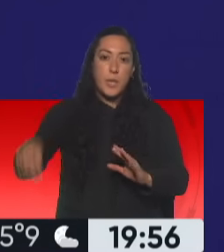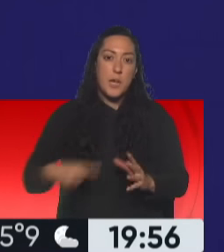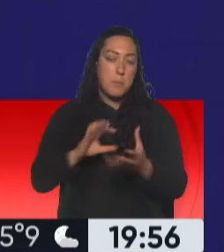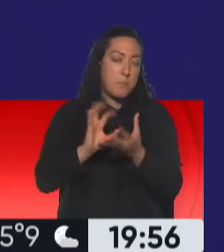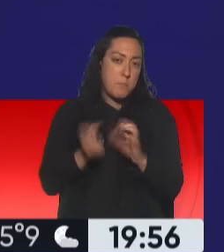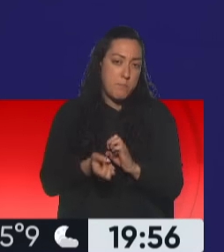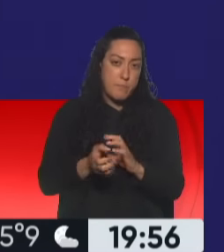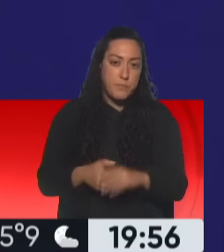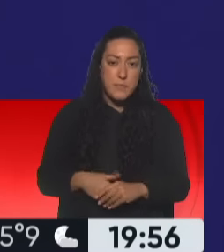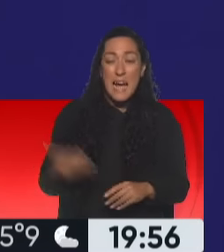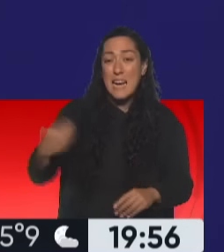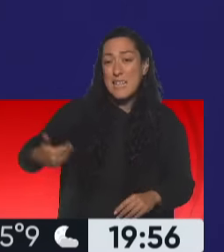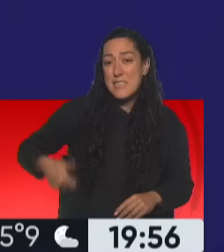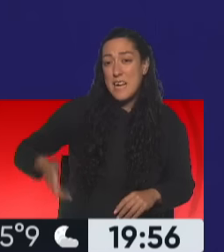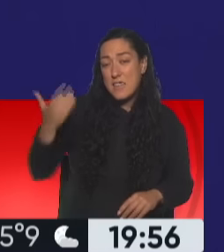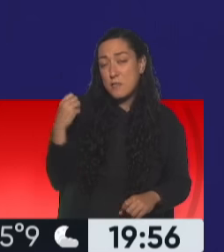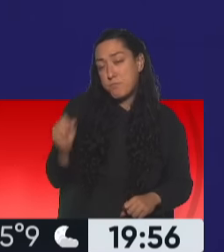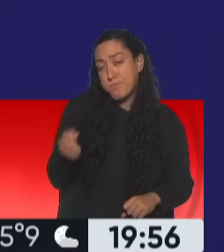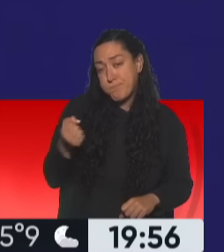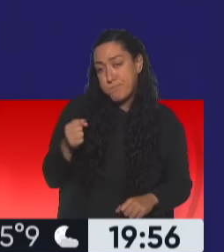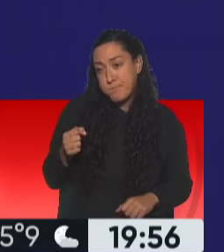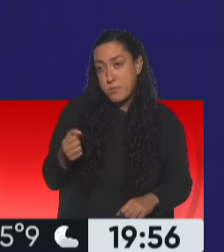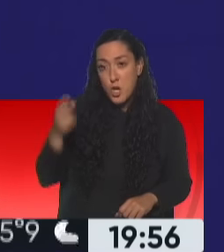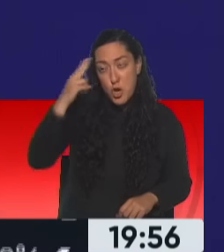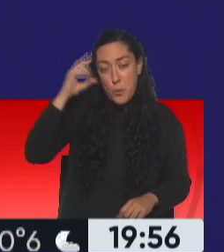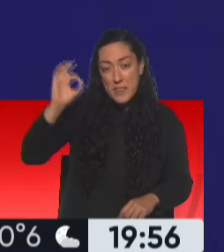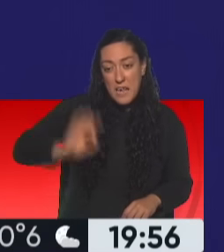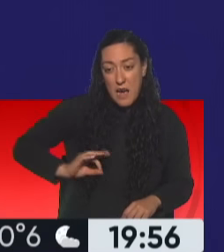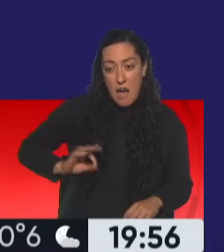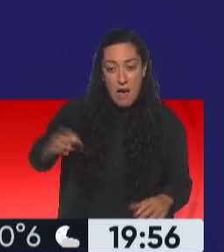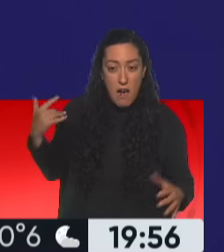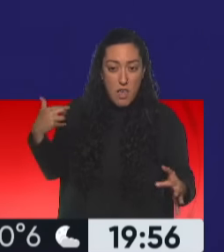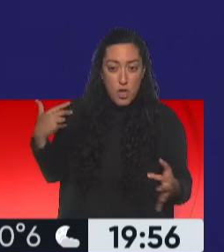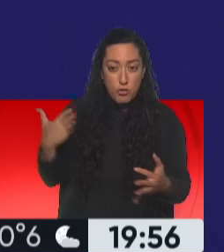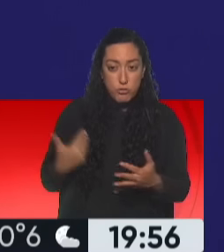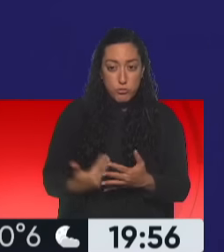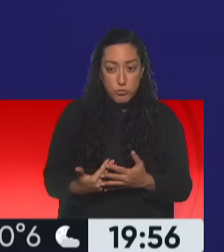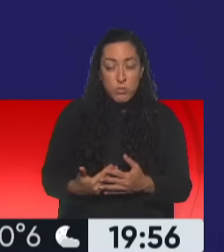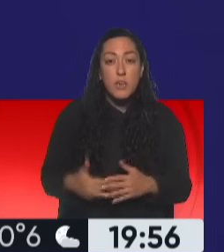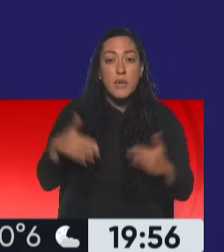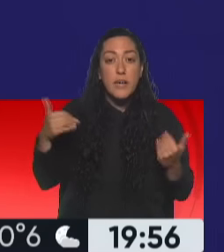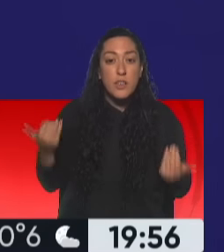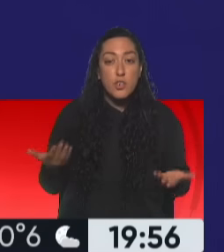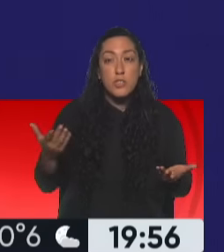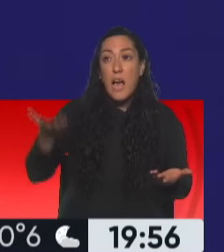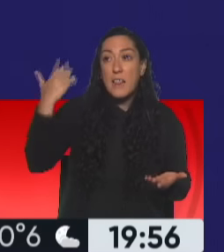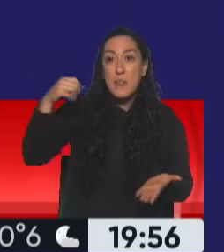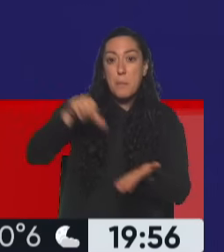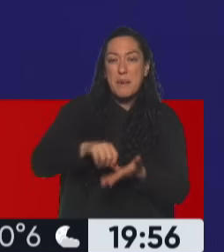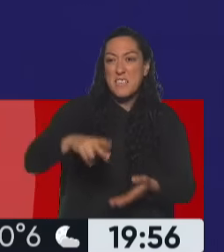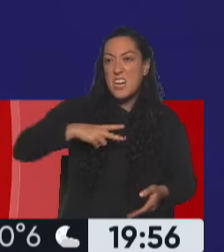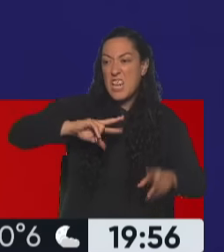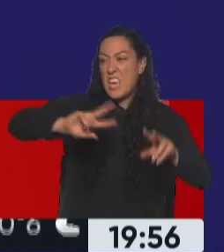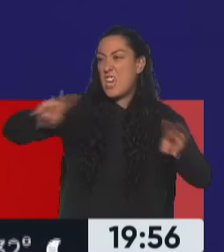Mal. Argentina ha hecho esto desde hace 90 años. Entonces, de ser uno de los países más ricos del